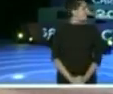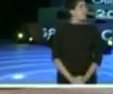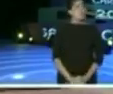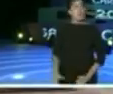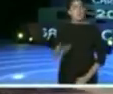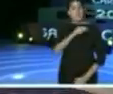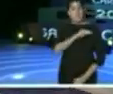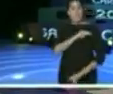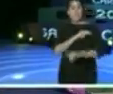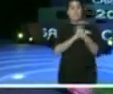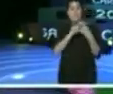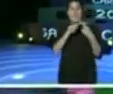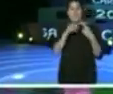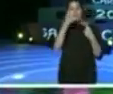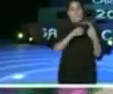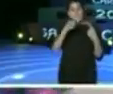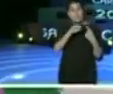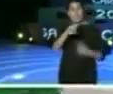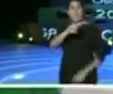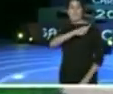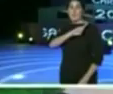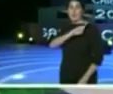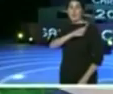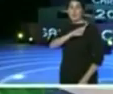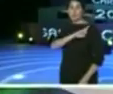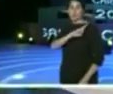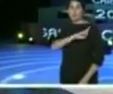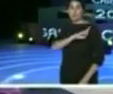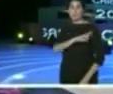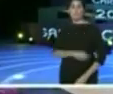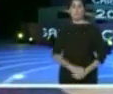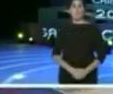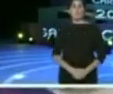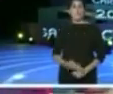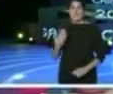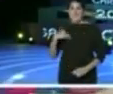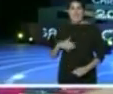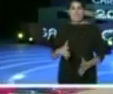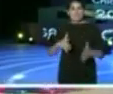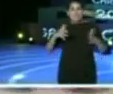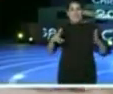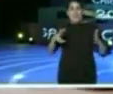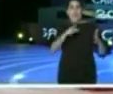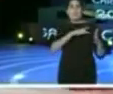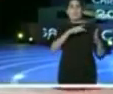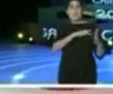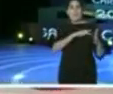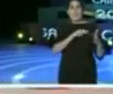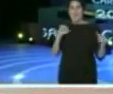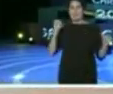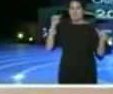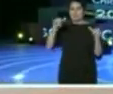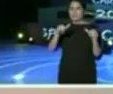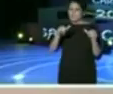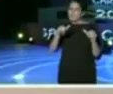de interpretación para Mamelucos, que se reencuentran con este gran premio después de tantísimos años.